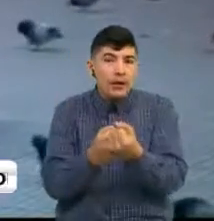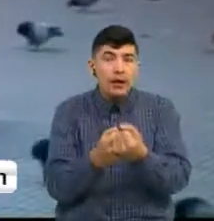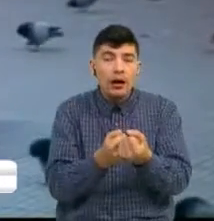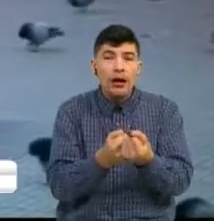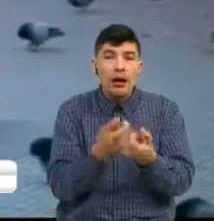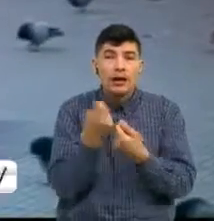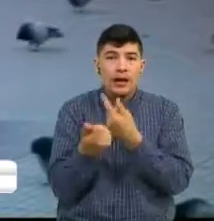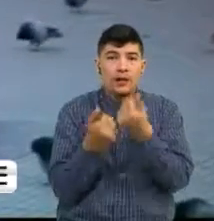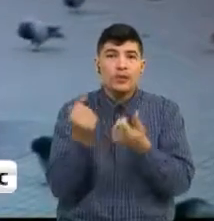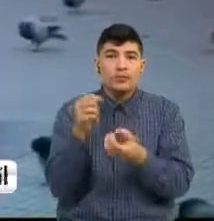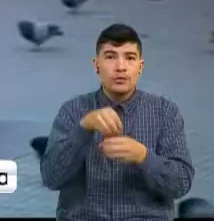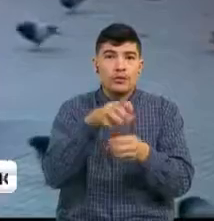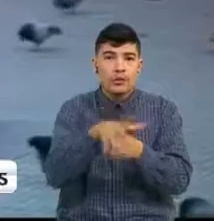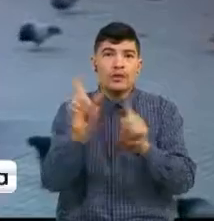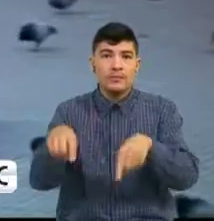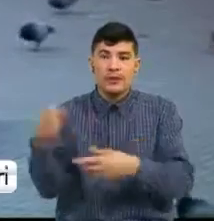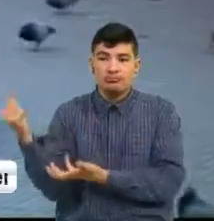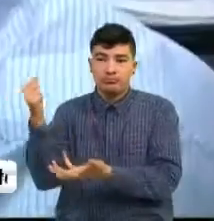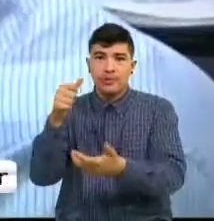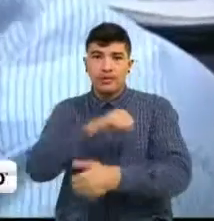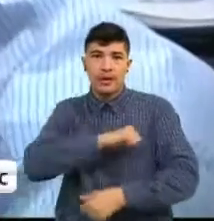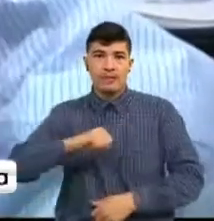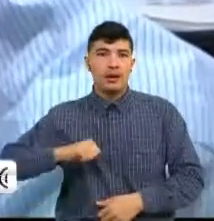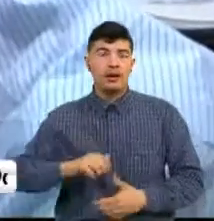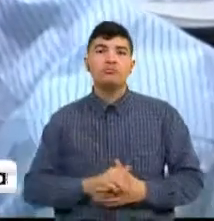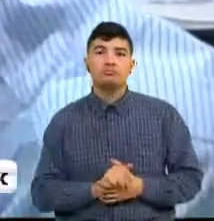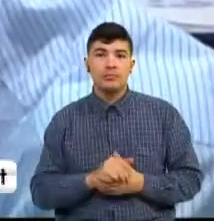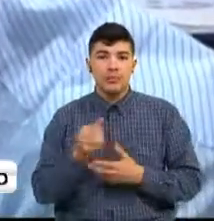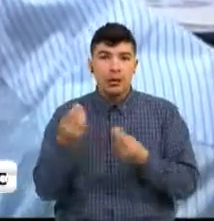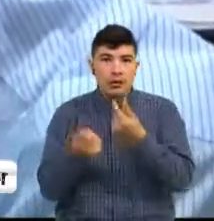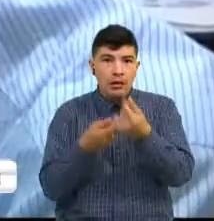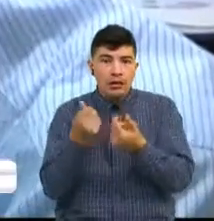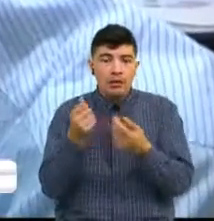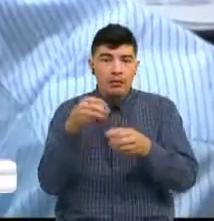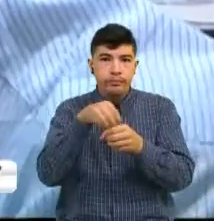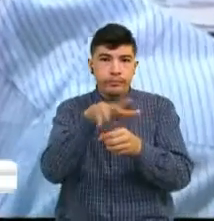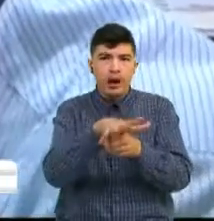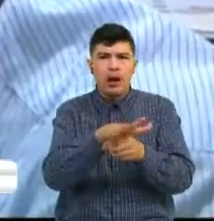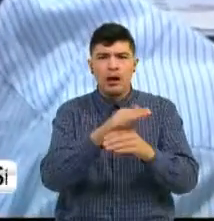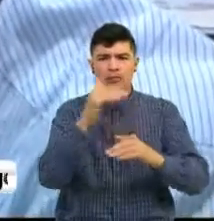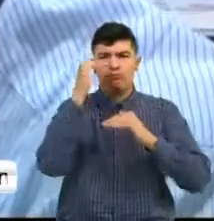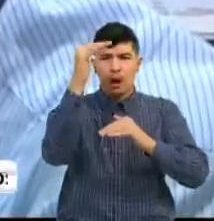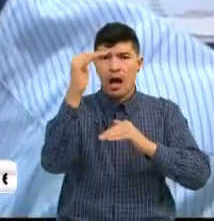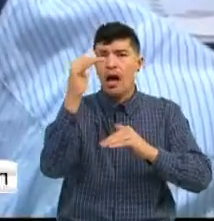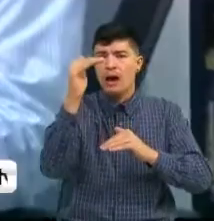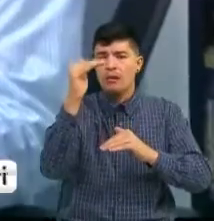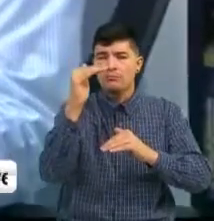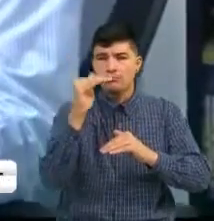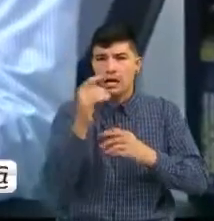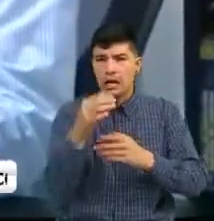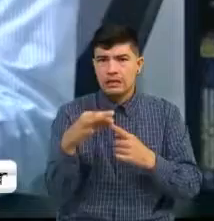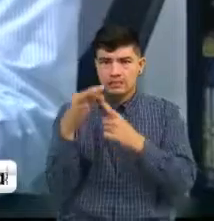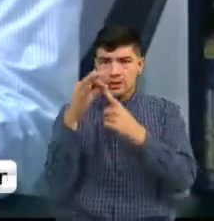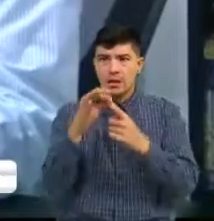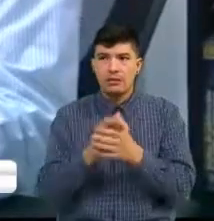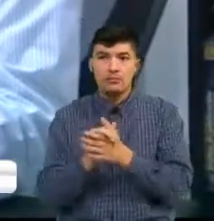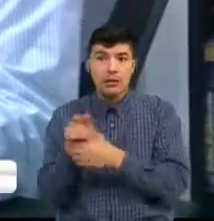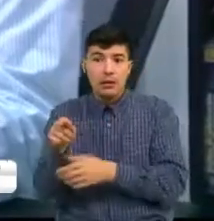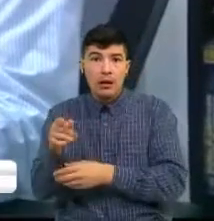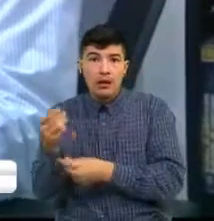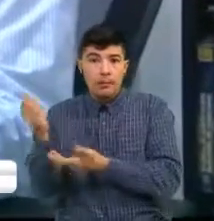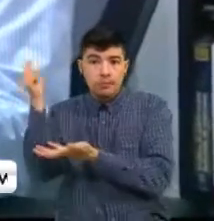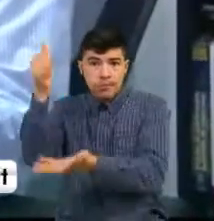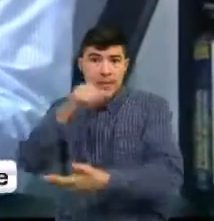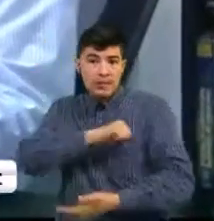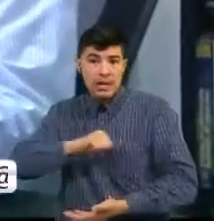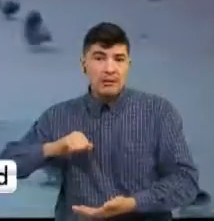recursos privados. El Contralor del Departamento asegura que los recursos públicos tienen un monto específico y que de los recursos privados, de encontrarse algún dinero